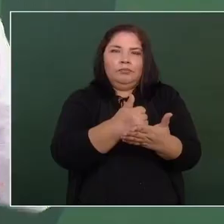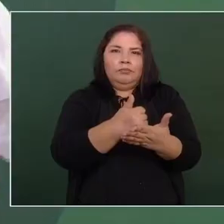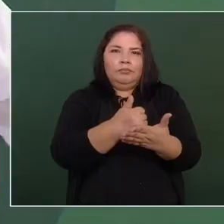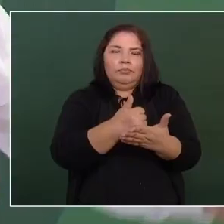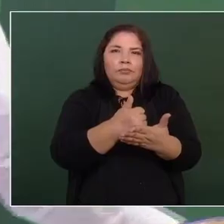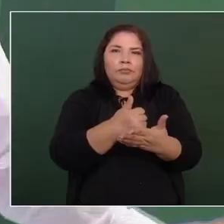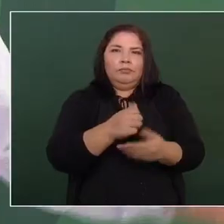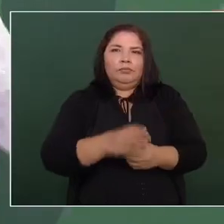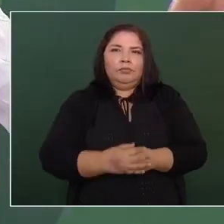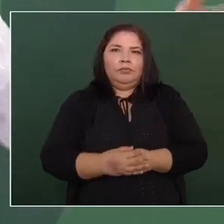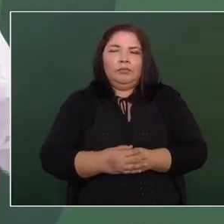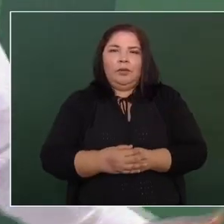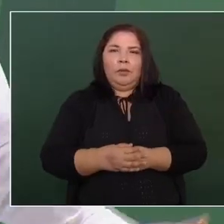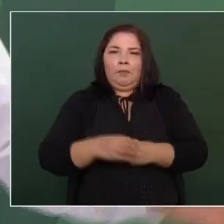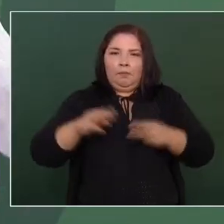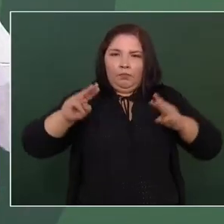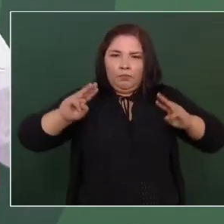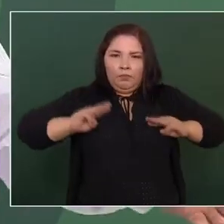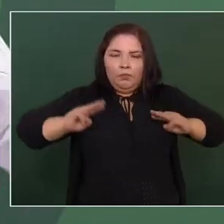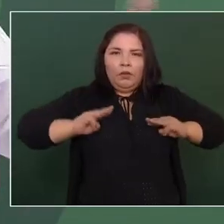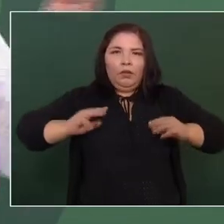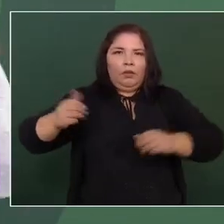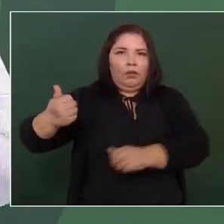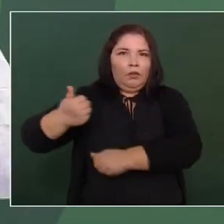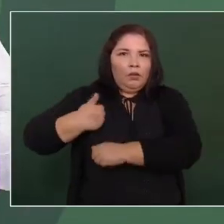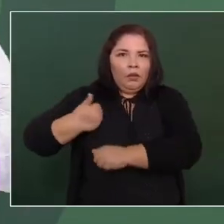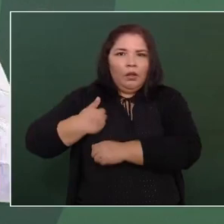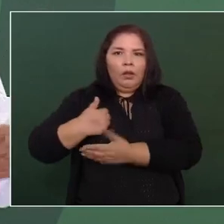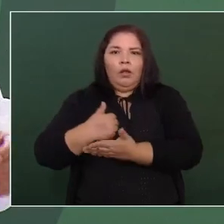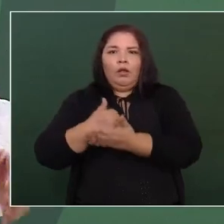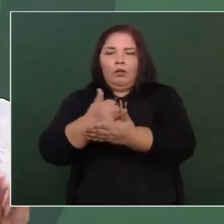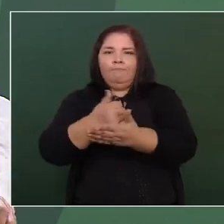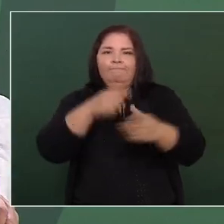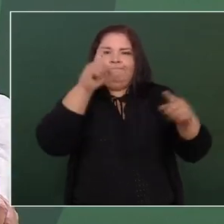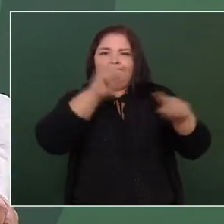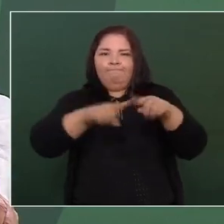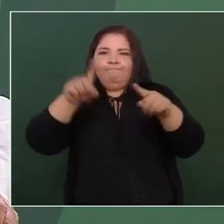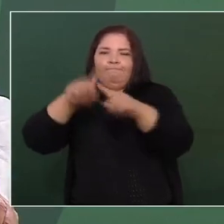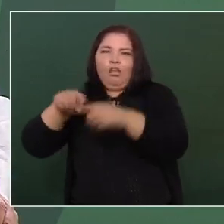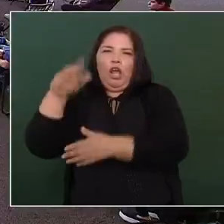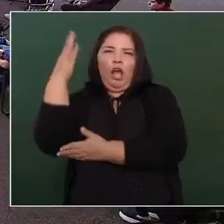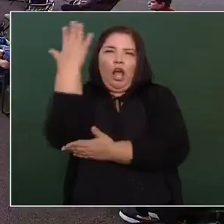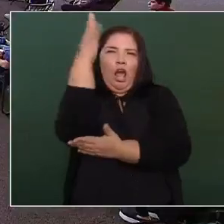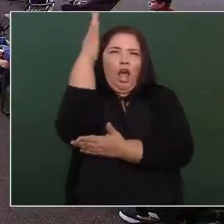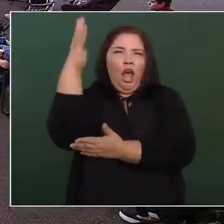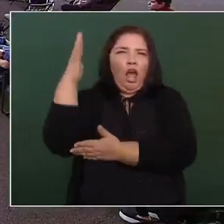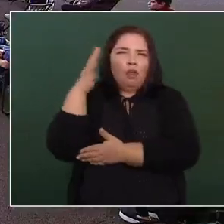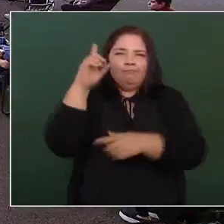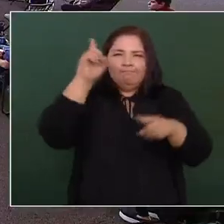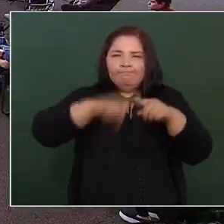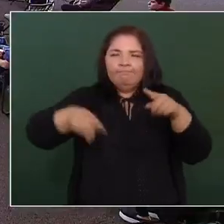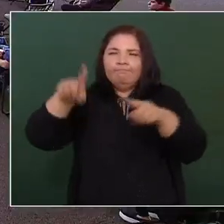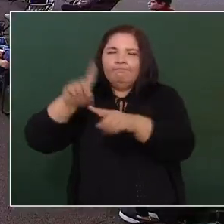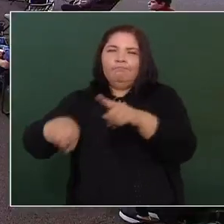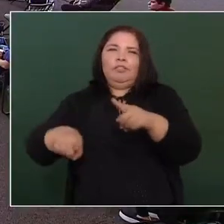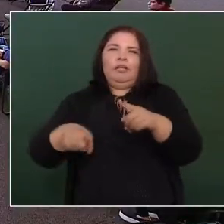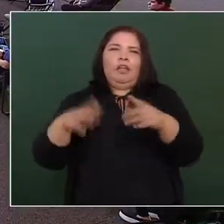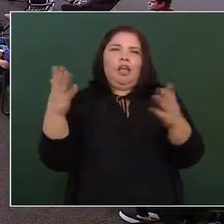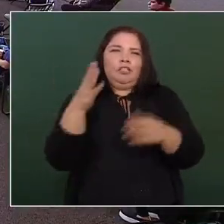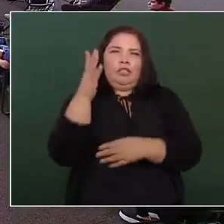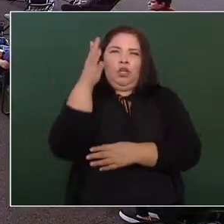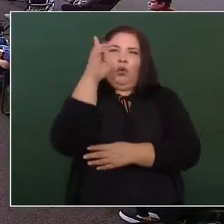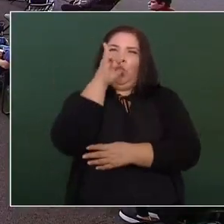a marinos, a soldados, a quitar los árboles, a quitar los